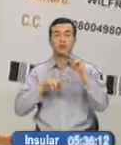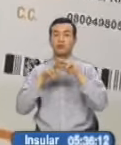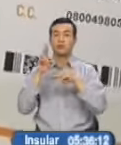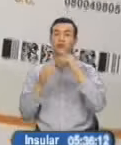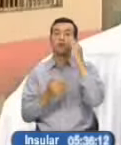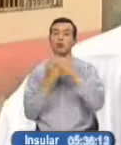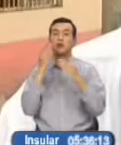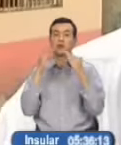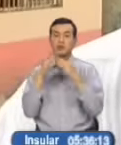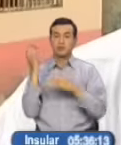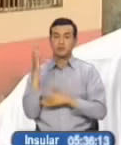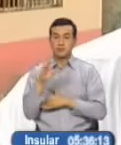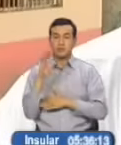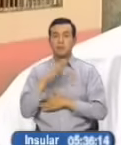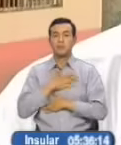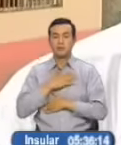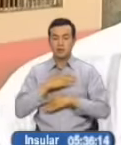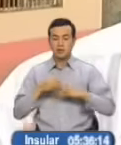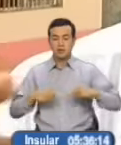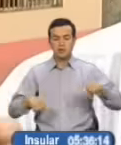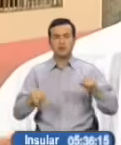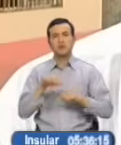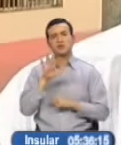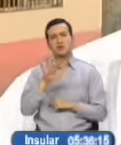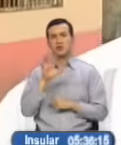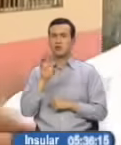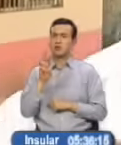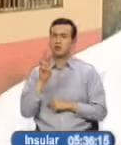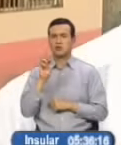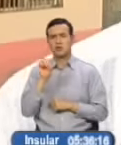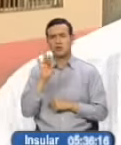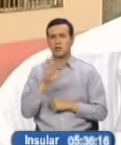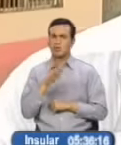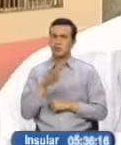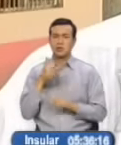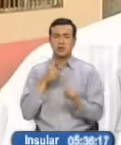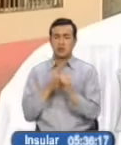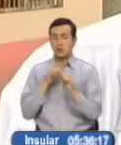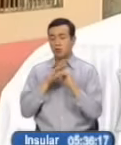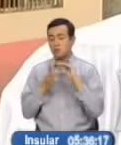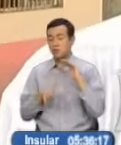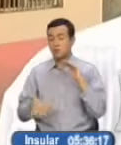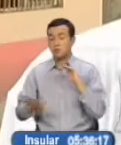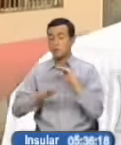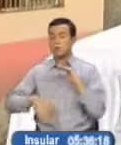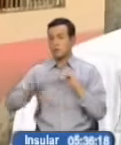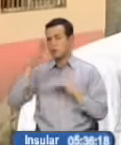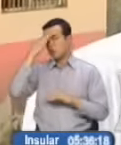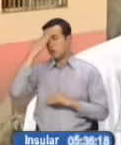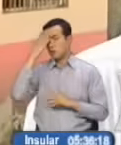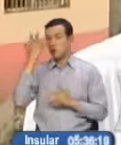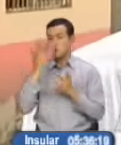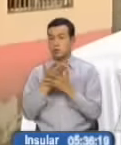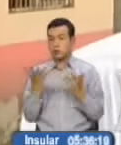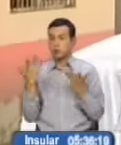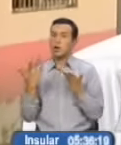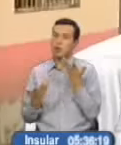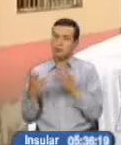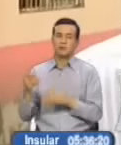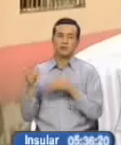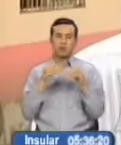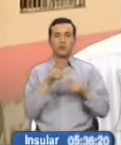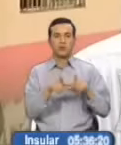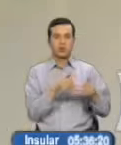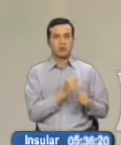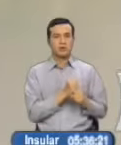nueva vivienda. Mi solar es una parte de unos 5 o 6 metros que está al filo de un barranco. Y tengo entendido que posiblemente es salir a una zona